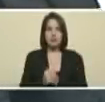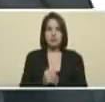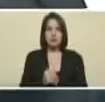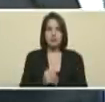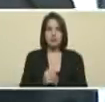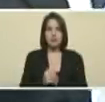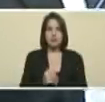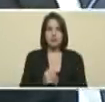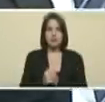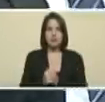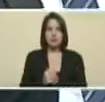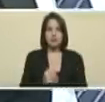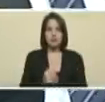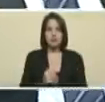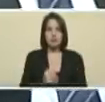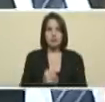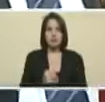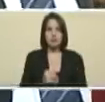Así fue.